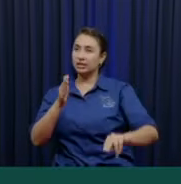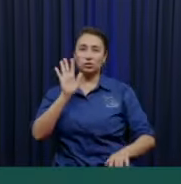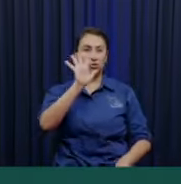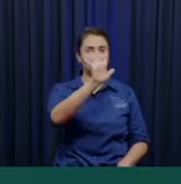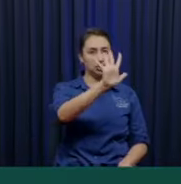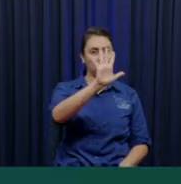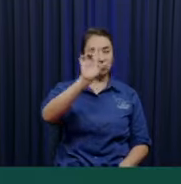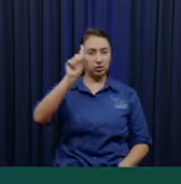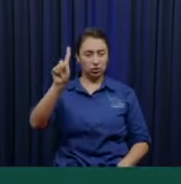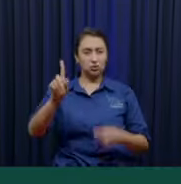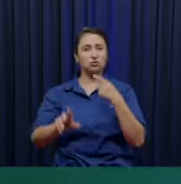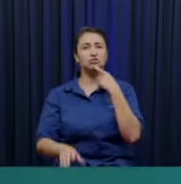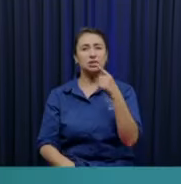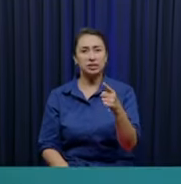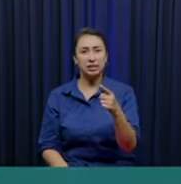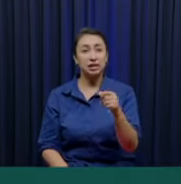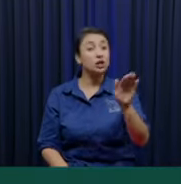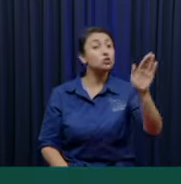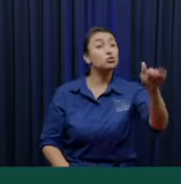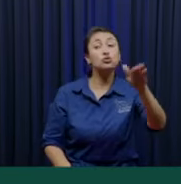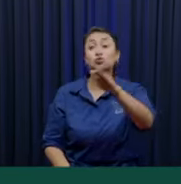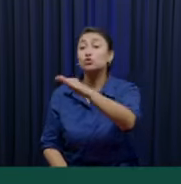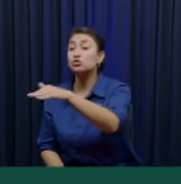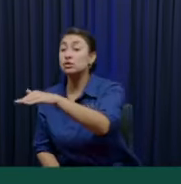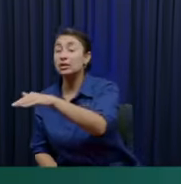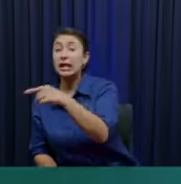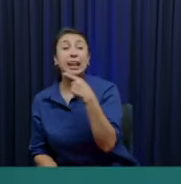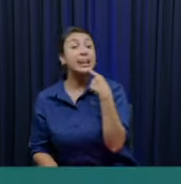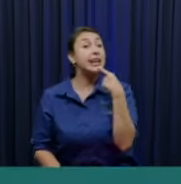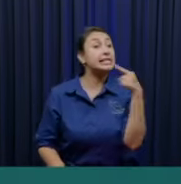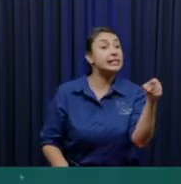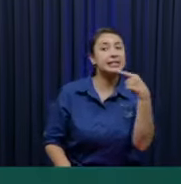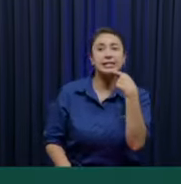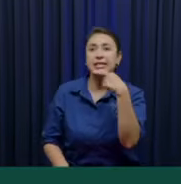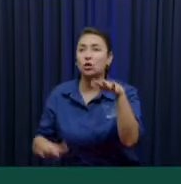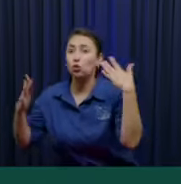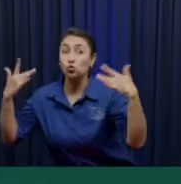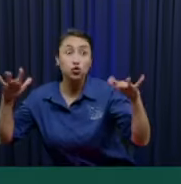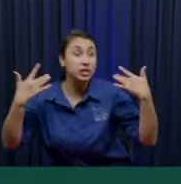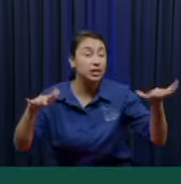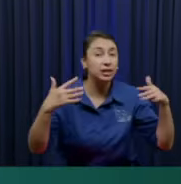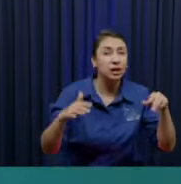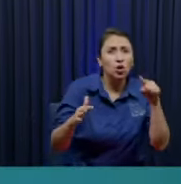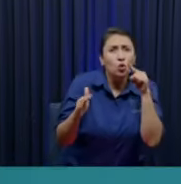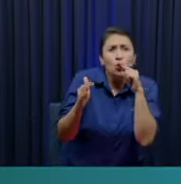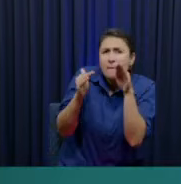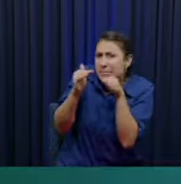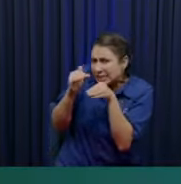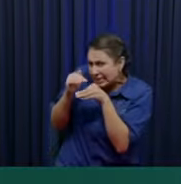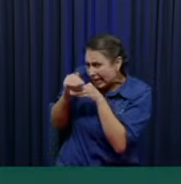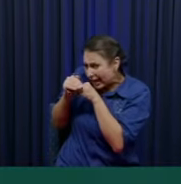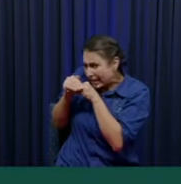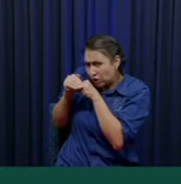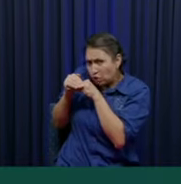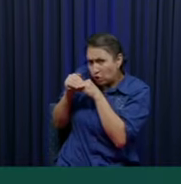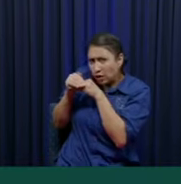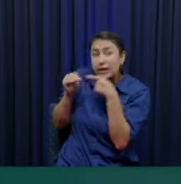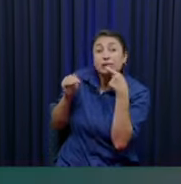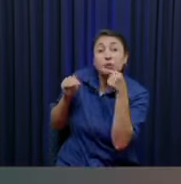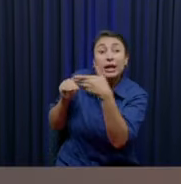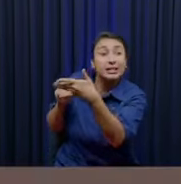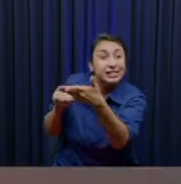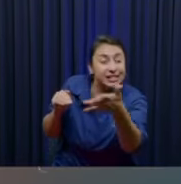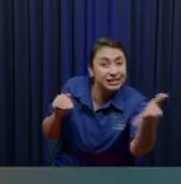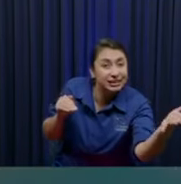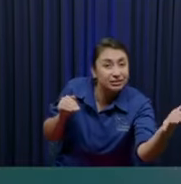cosa, hermano, pero todos seremos transformados. O sea, puede ser que algunos de los que estemos aquí